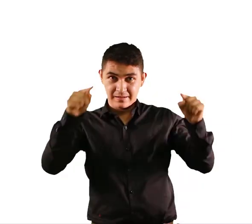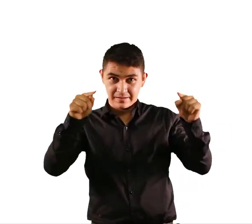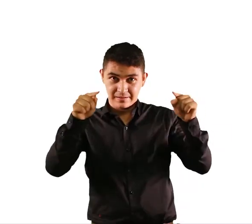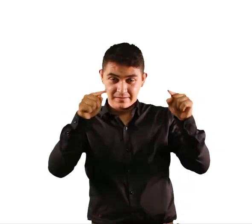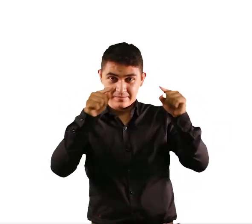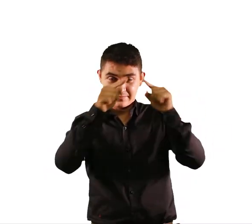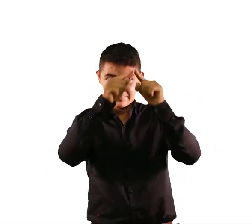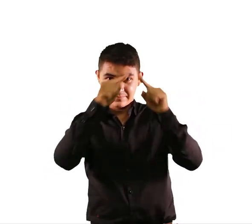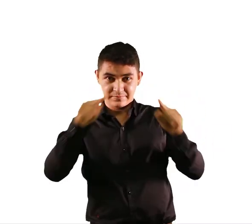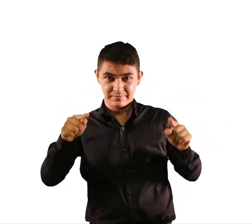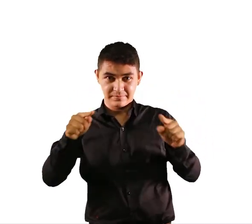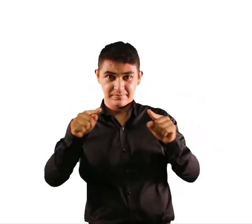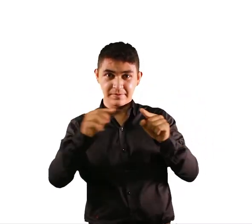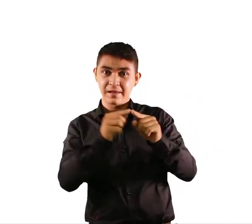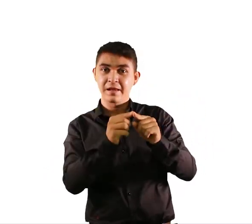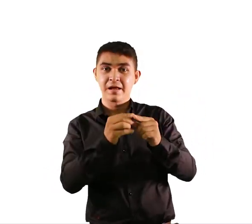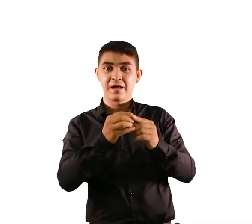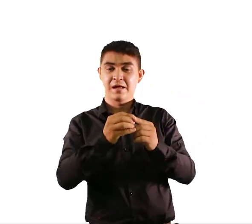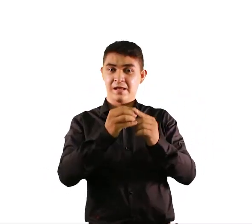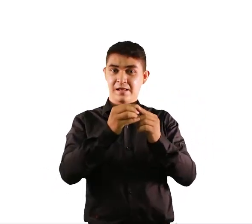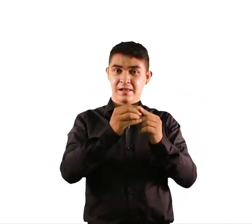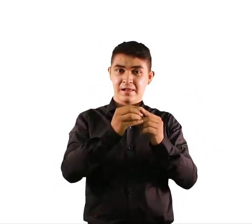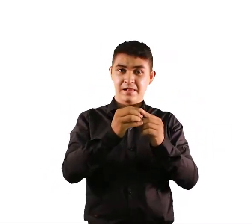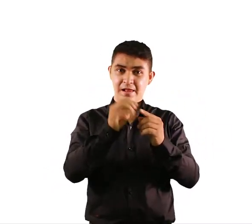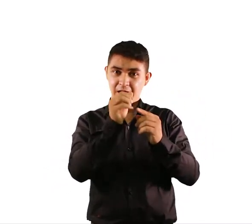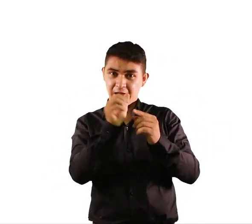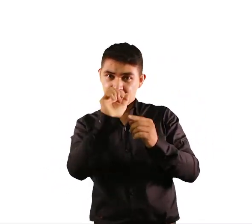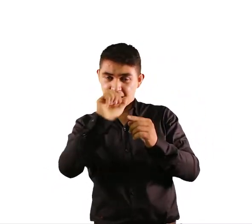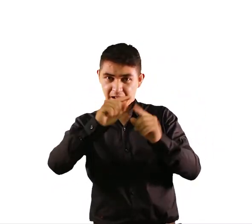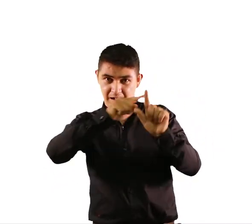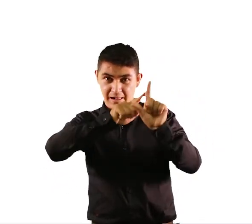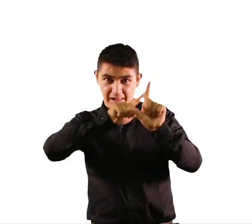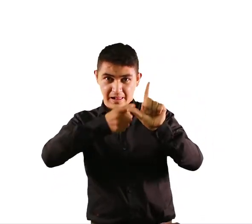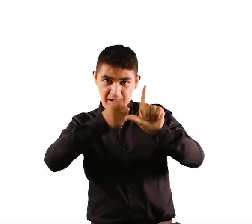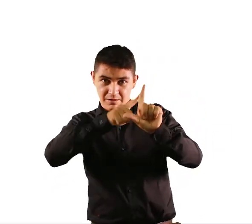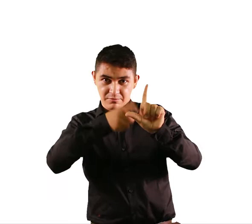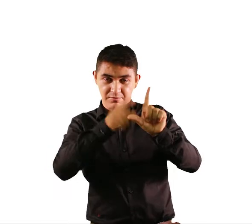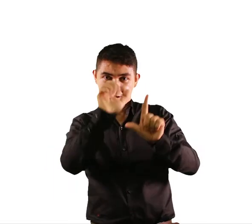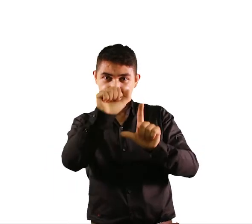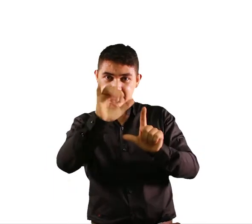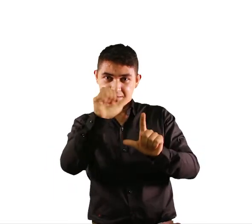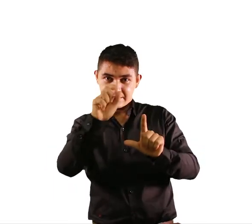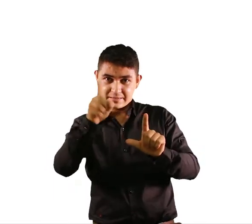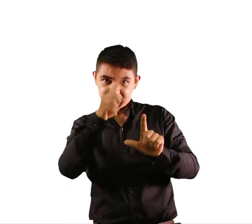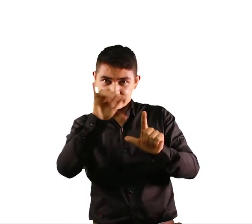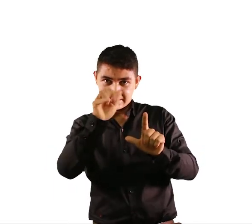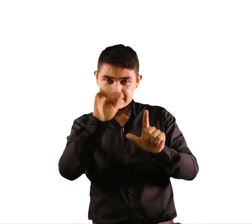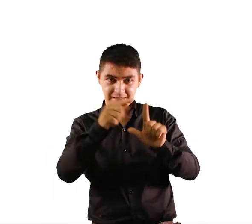de ese ángulo recto, el ángulo de 90 grados, le vamos a seguir llamando catetos.